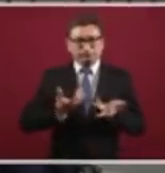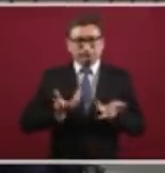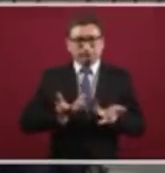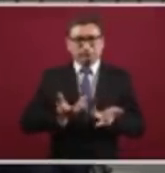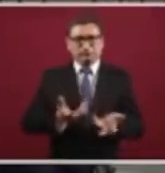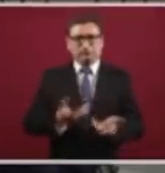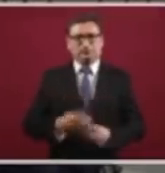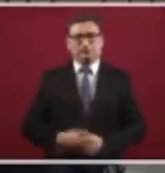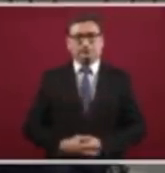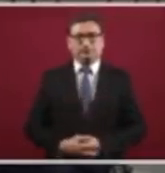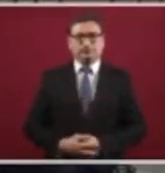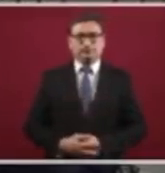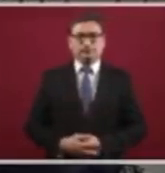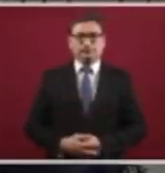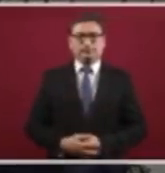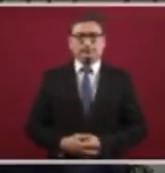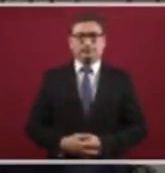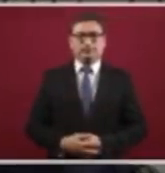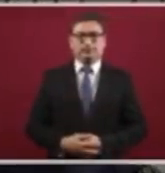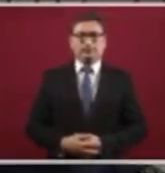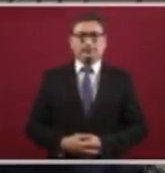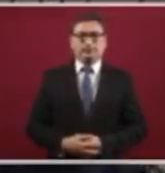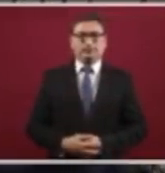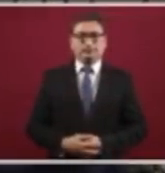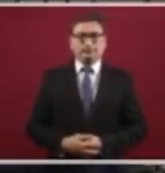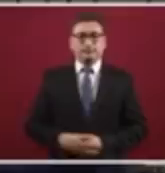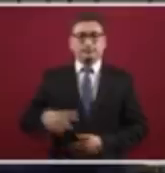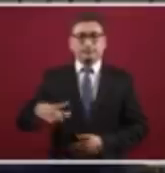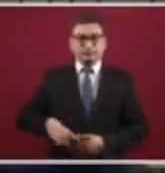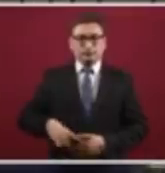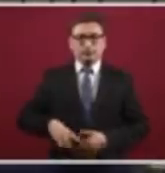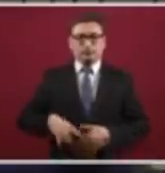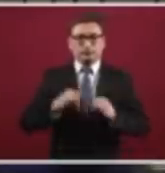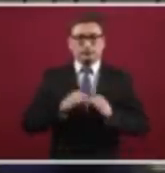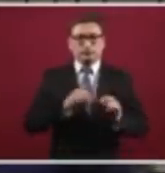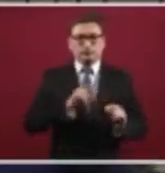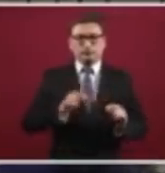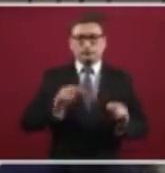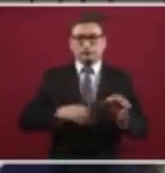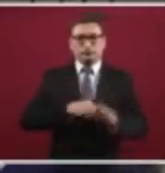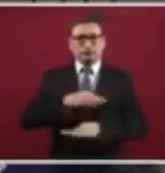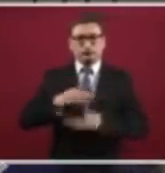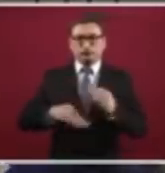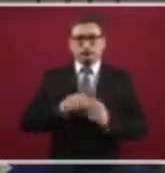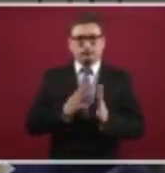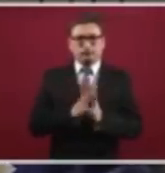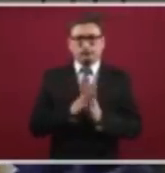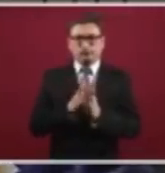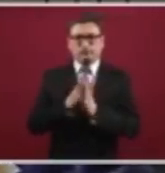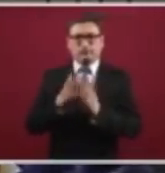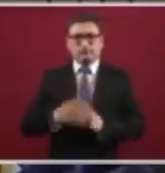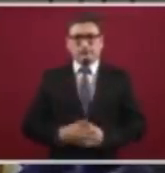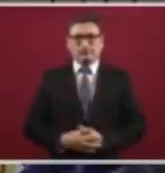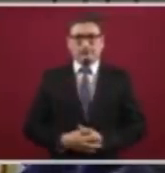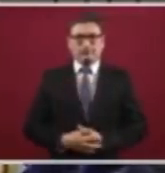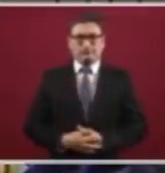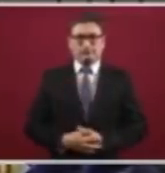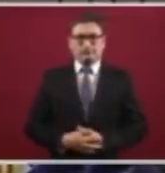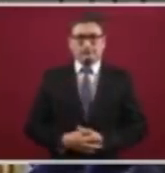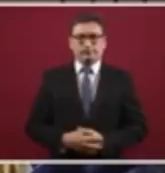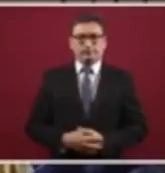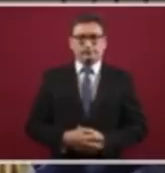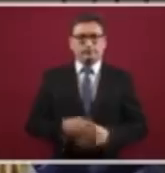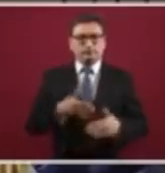es el gobierno en su conjunto el que está participando no hay ningún